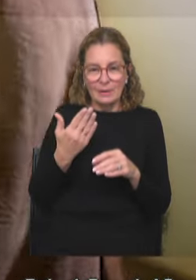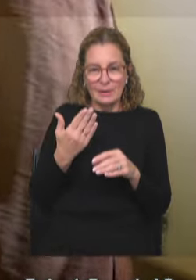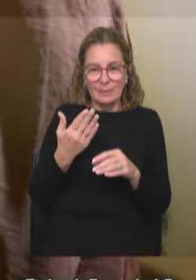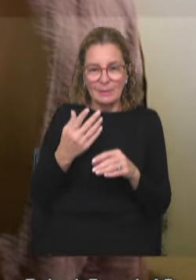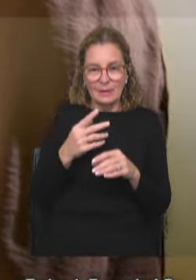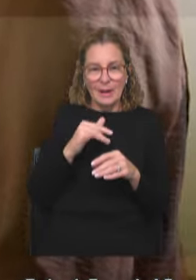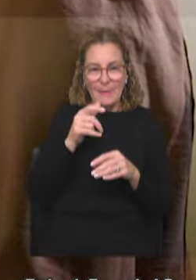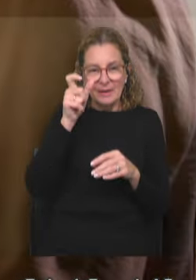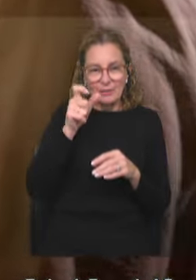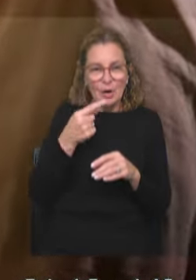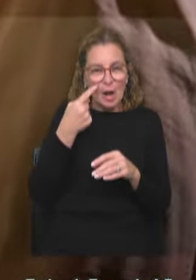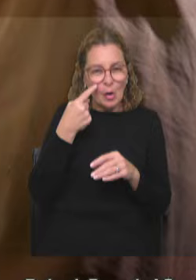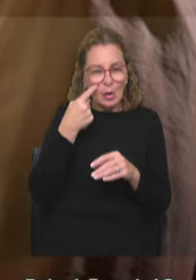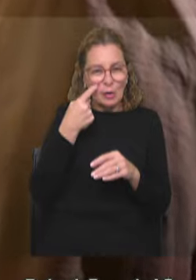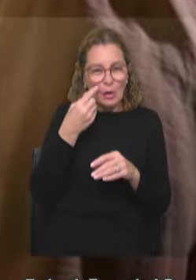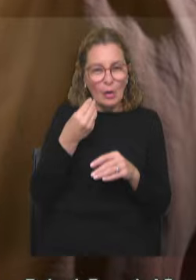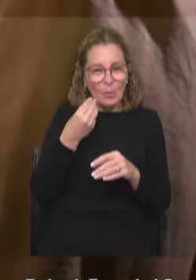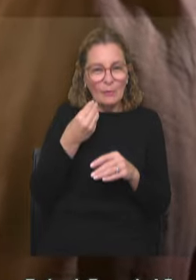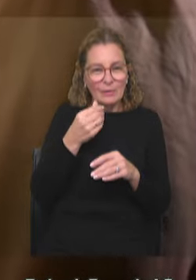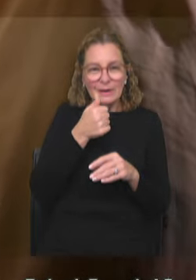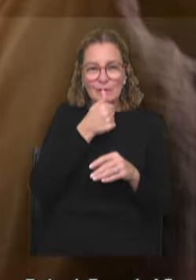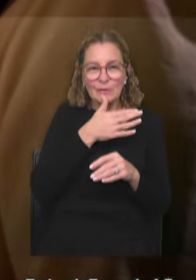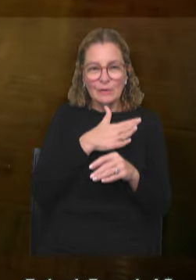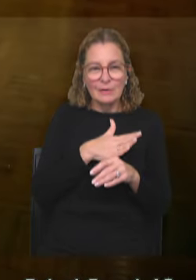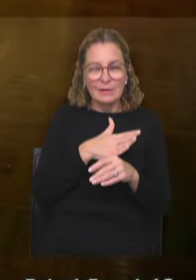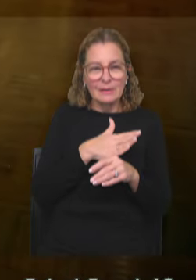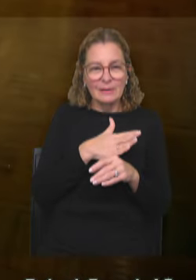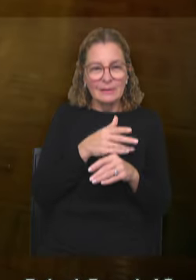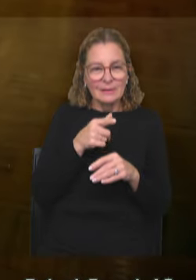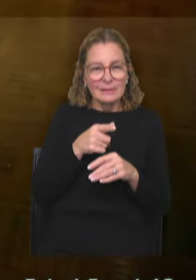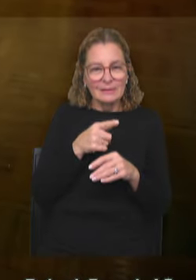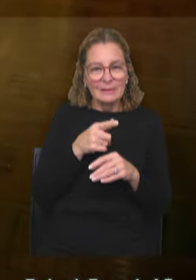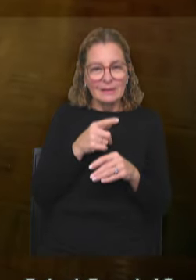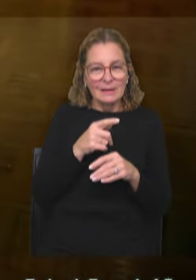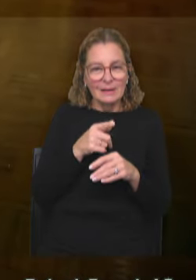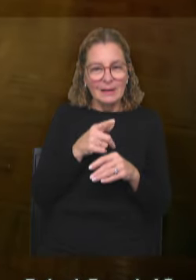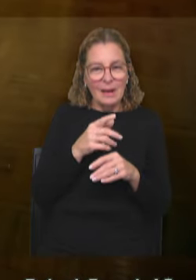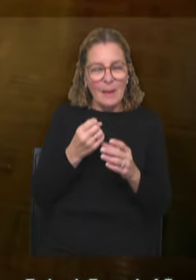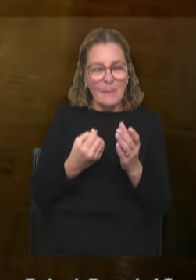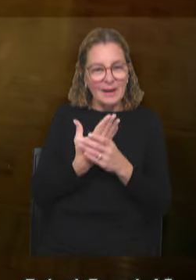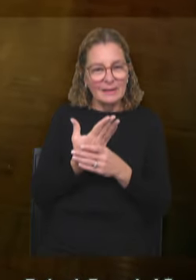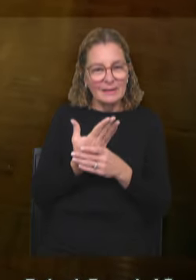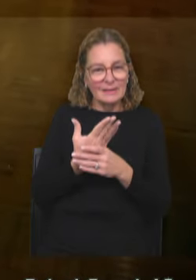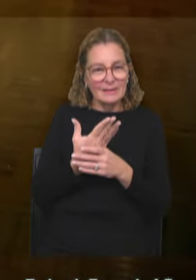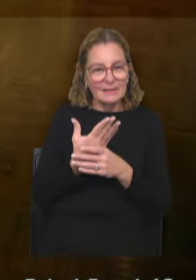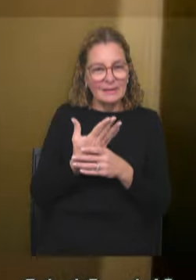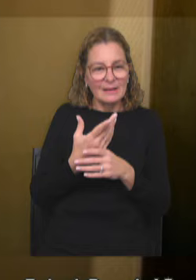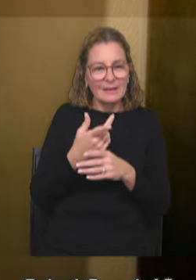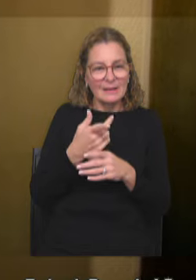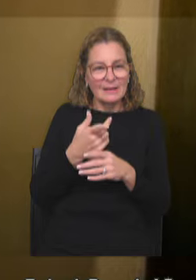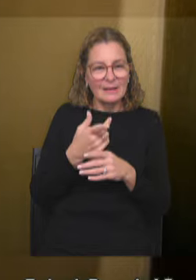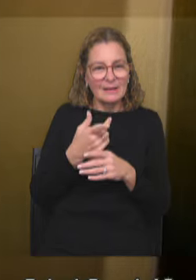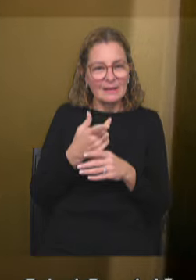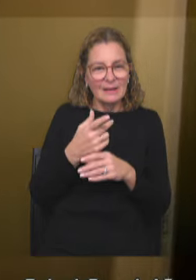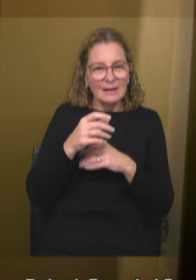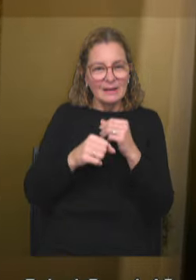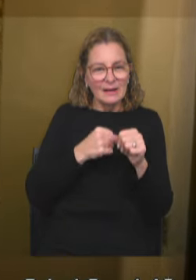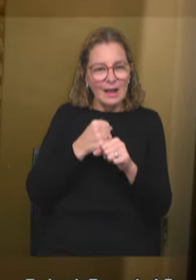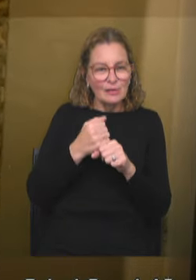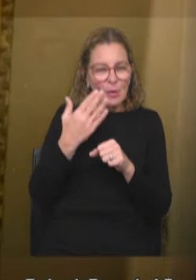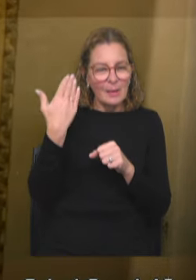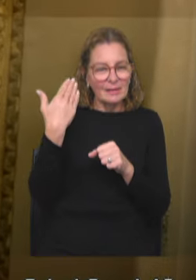que la gente conozca cómo fue un poco la historia. Sí, este gaucho aparece en el firmamento en el año